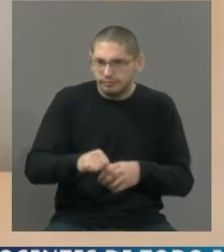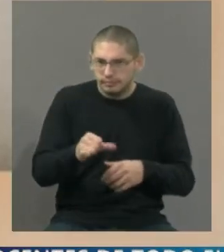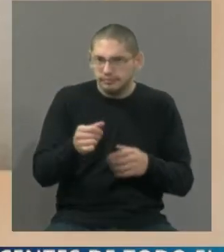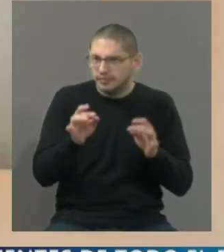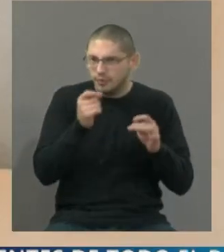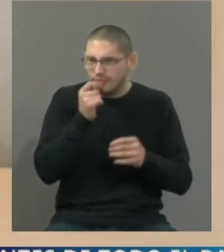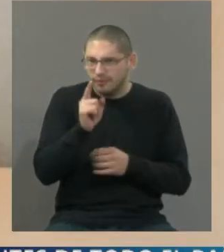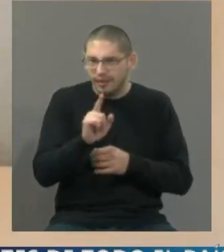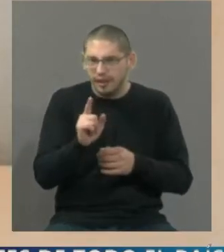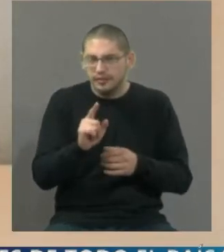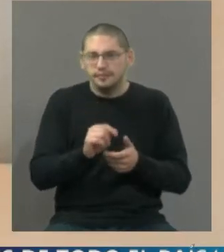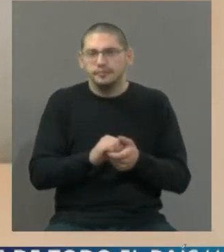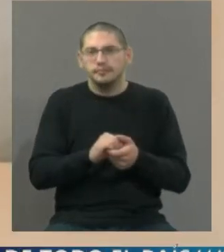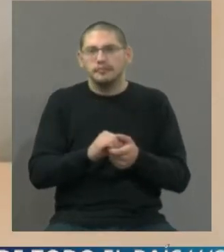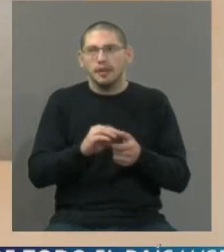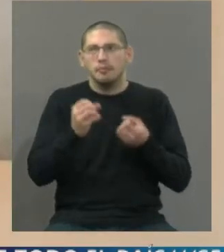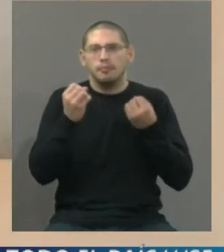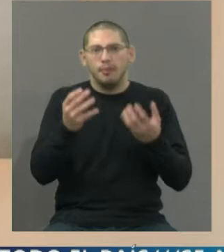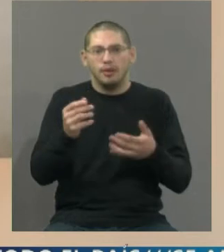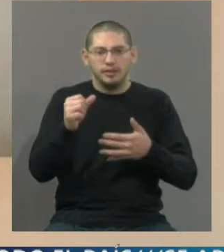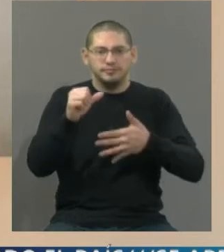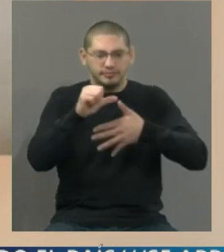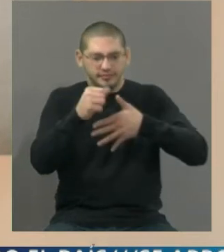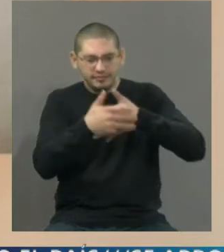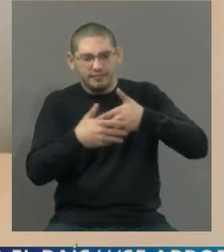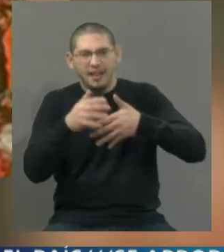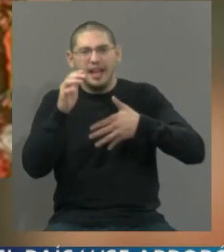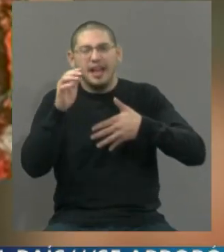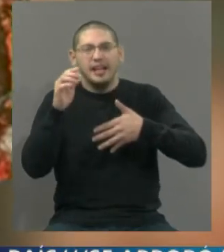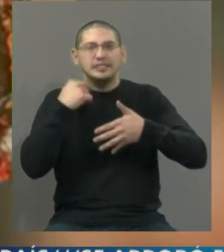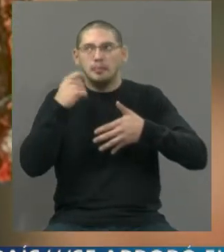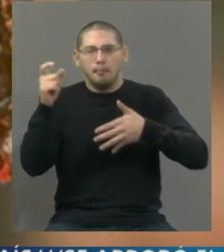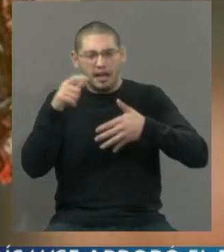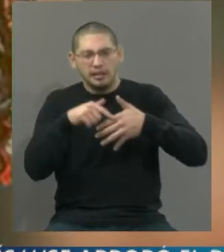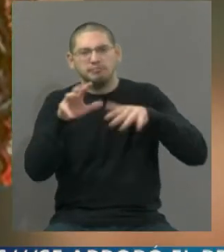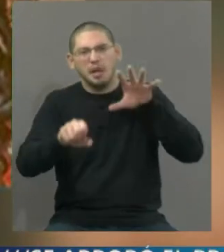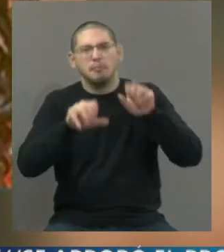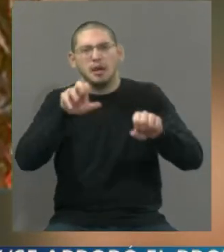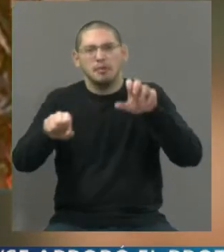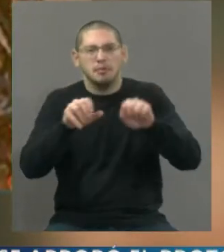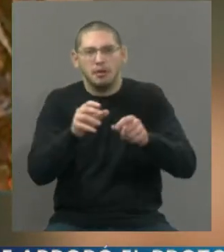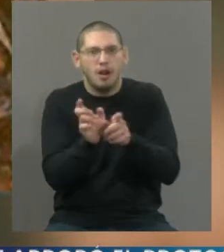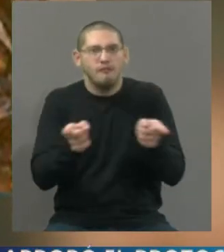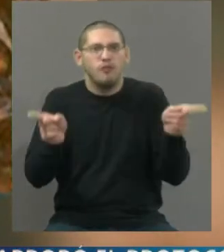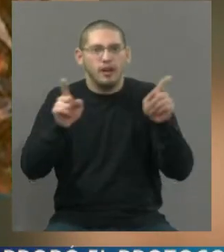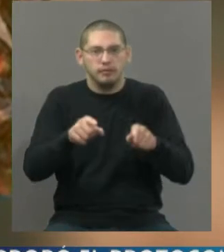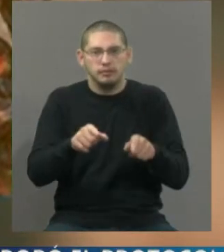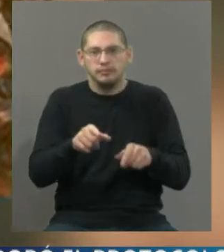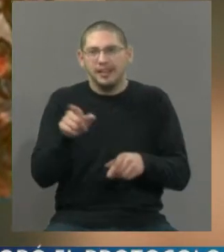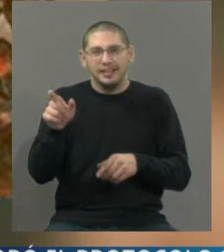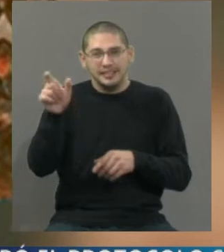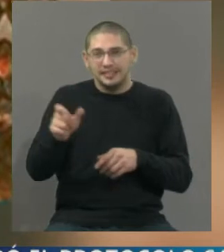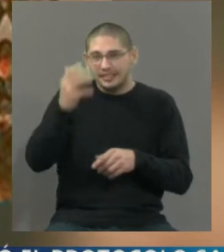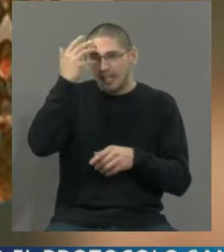sido, digamos, reconquistada por los españoles. Entonces, él no es que es un tipo de otro mundo,